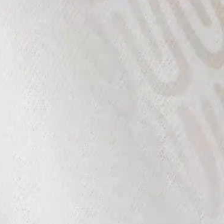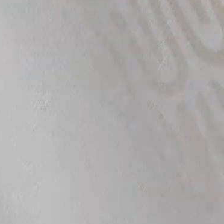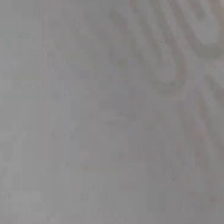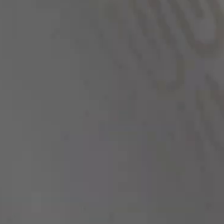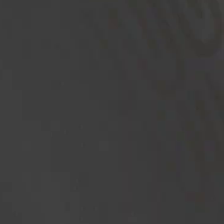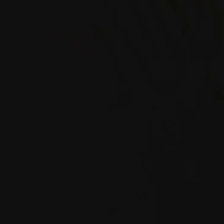¡Gracias!